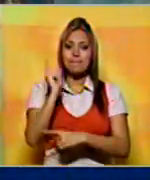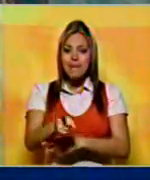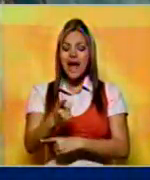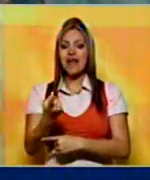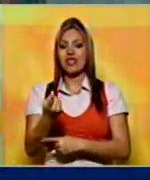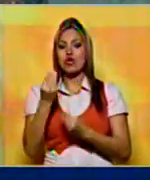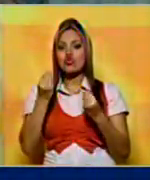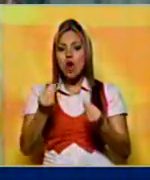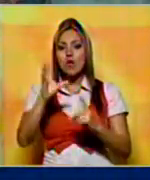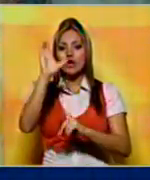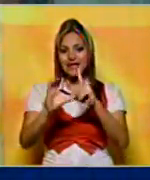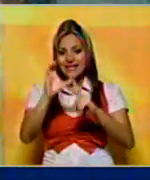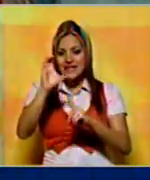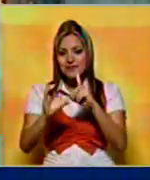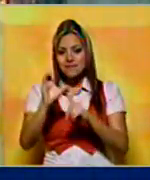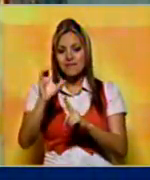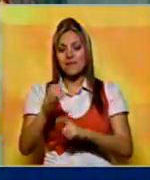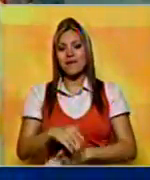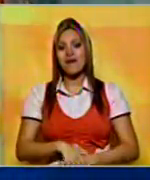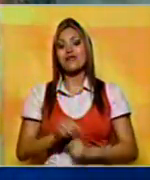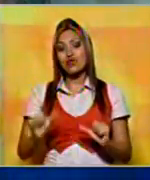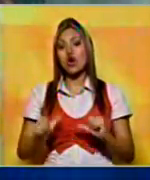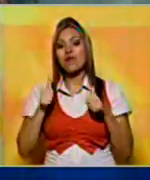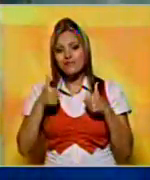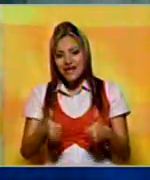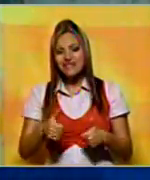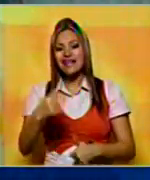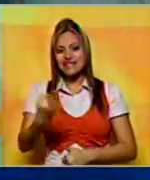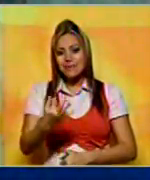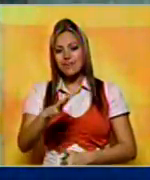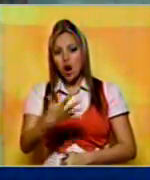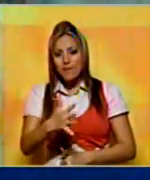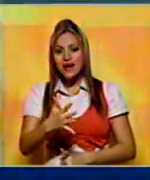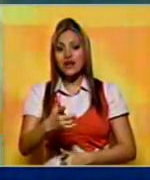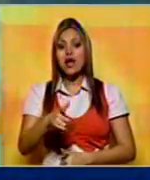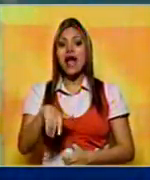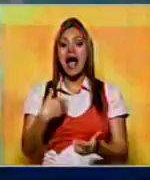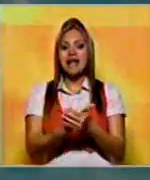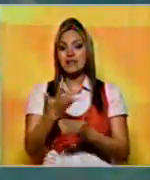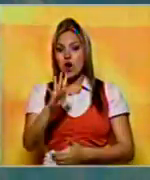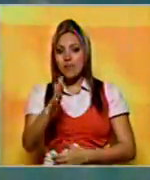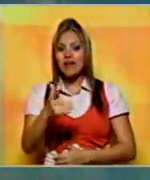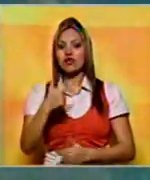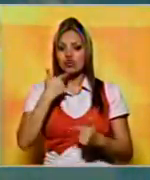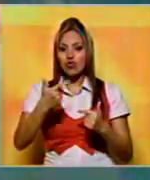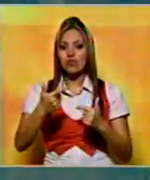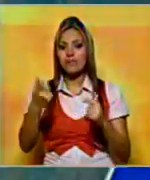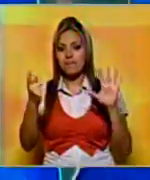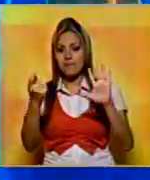zona y las condiciones meteorológicas y comienza generalmente en la primavera boreal hasta mediados del verano.